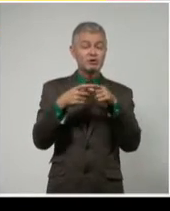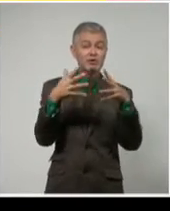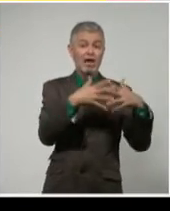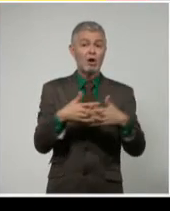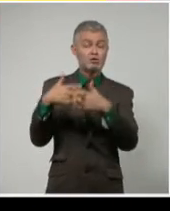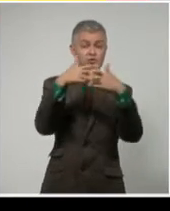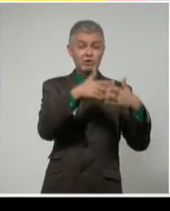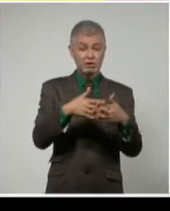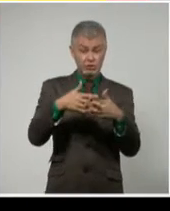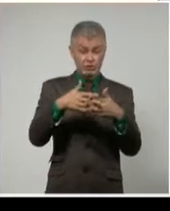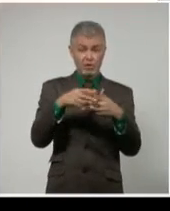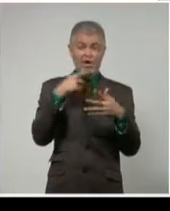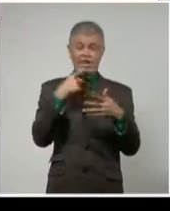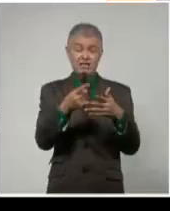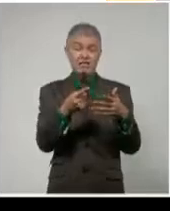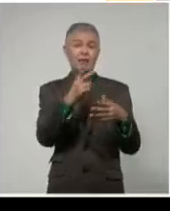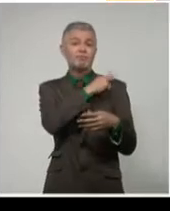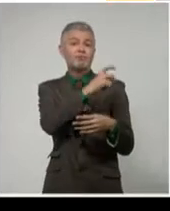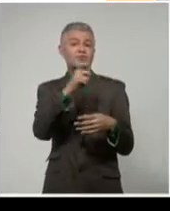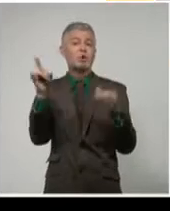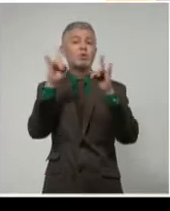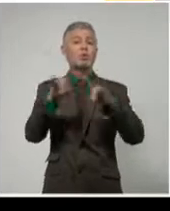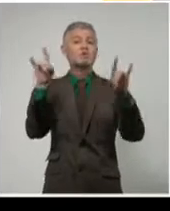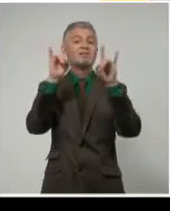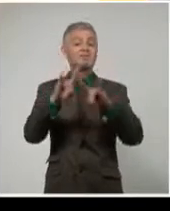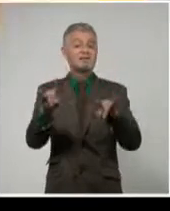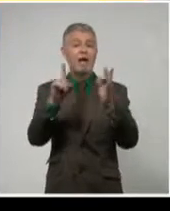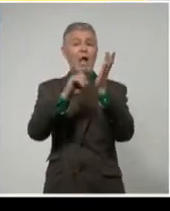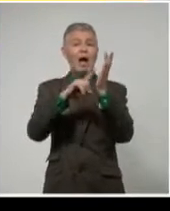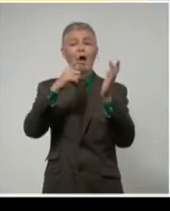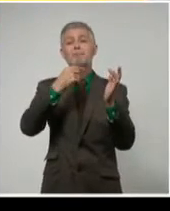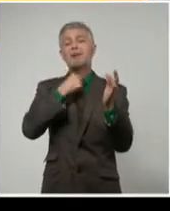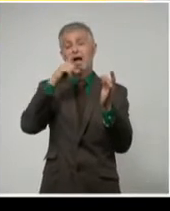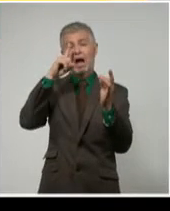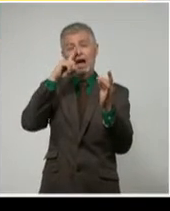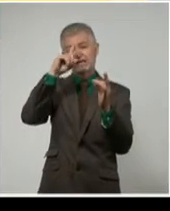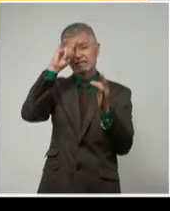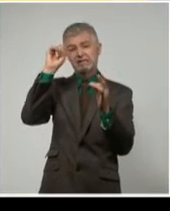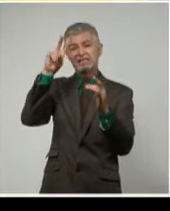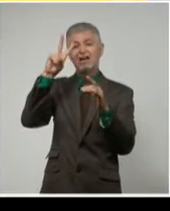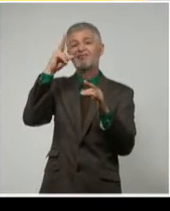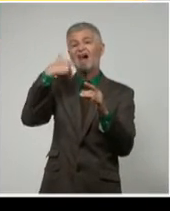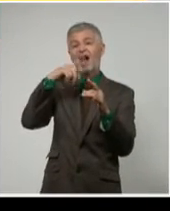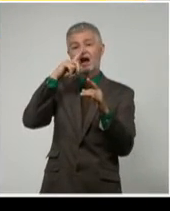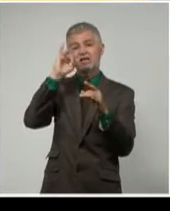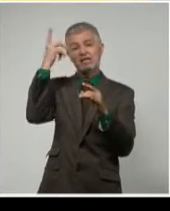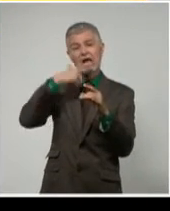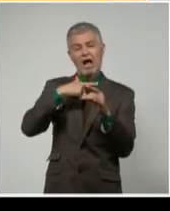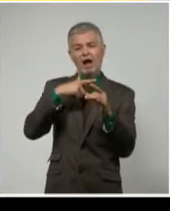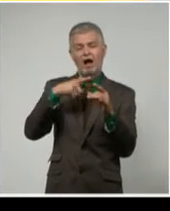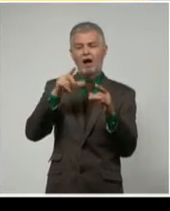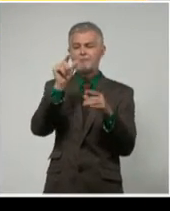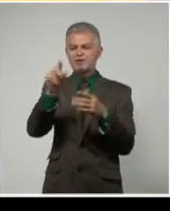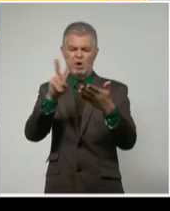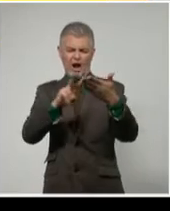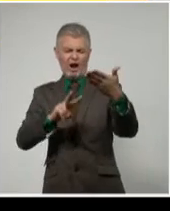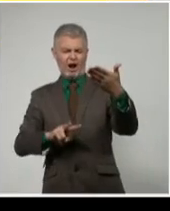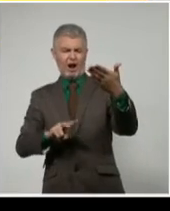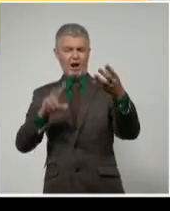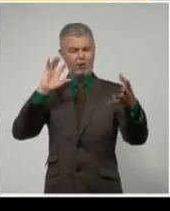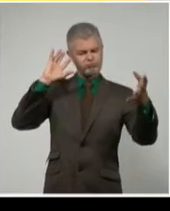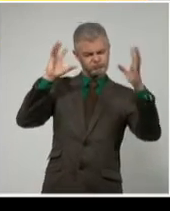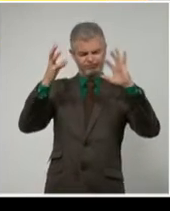JAMA y liderados por profesores de la Universidad de Pensilvania, más allá de crear confusión entre los lectores, no llegaron a